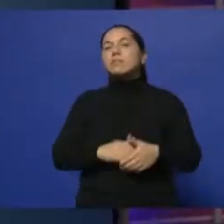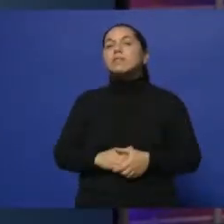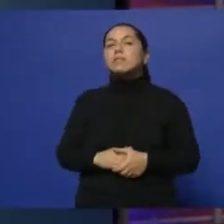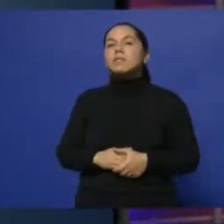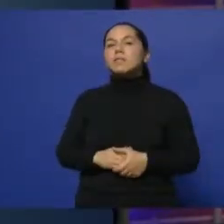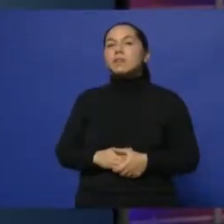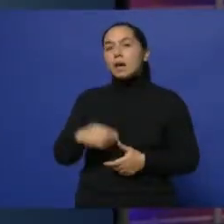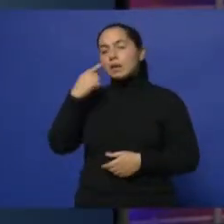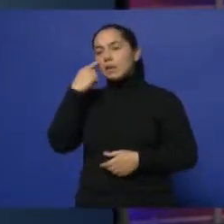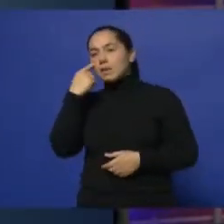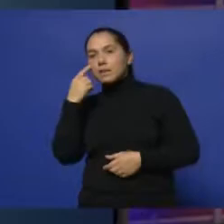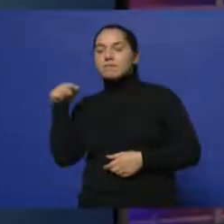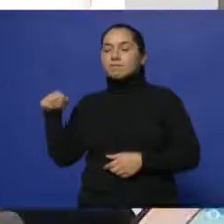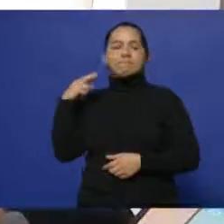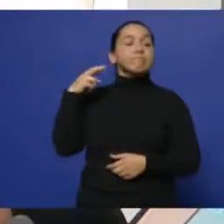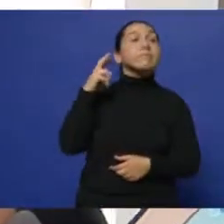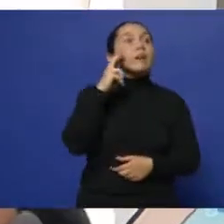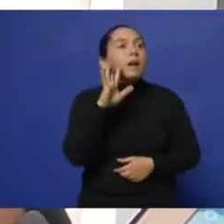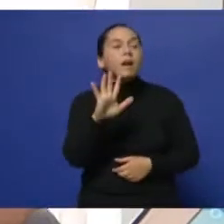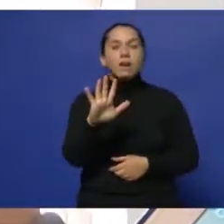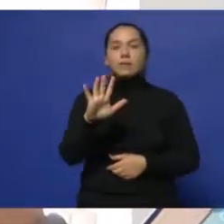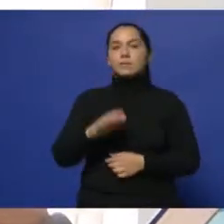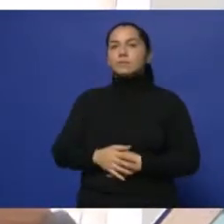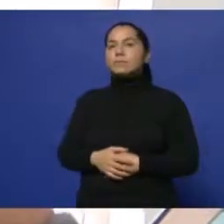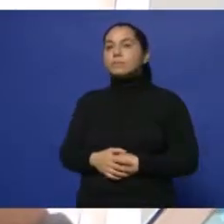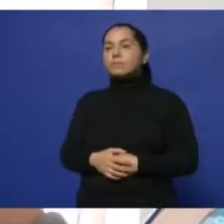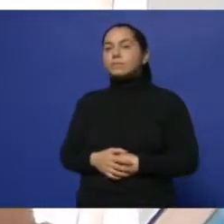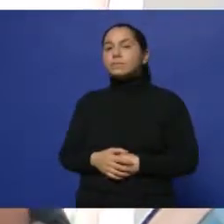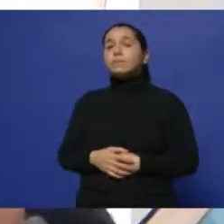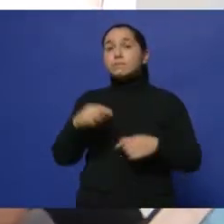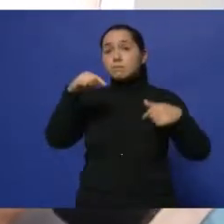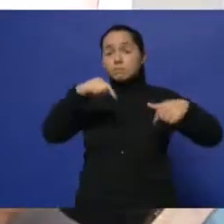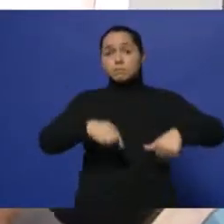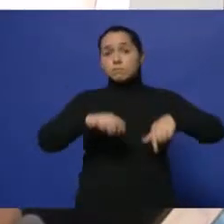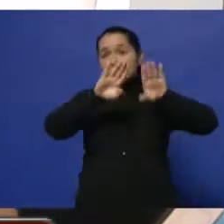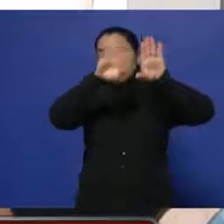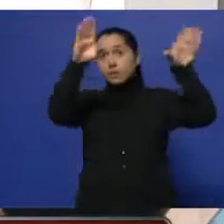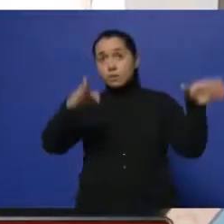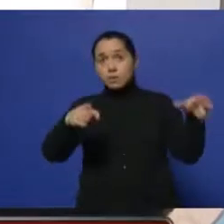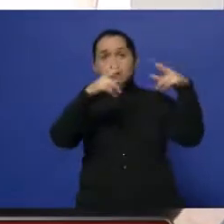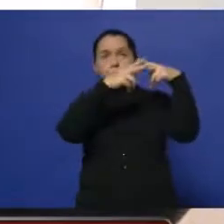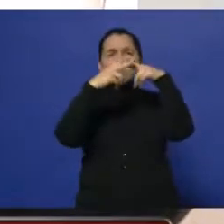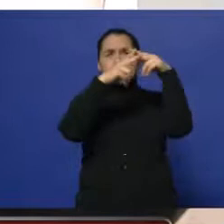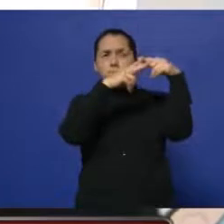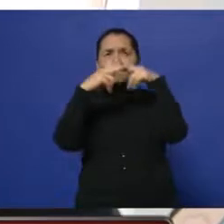y el intendente generó un recorrido. En este lugar se ha hecho una remodelación integral, se ha recuperado el